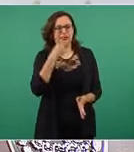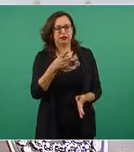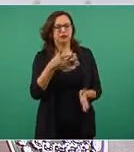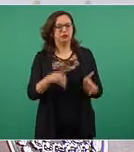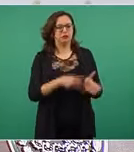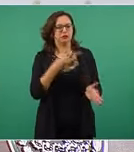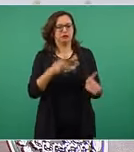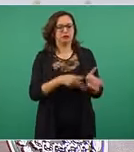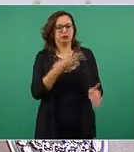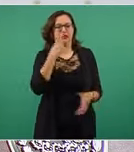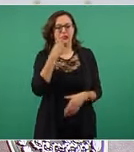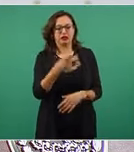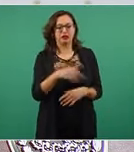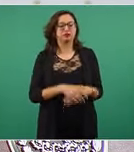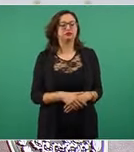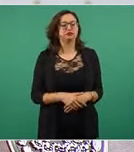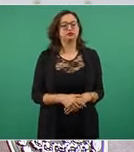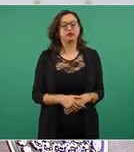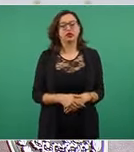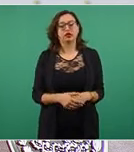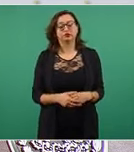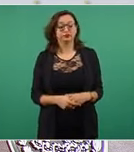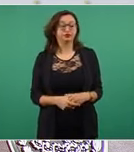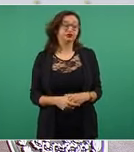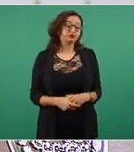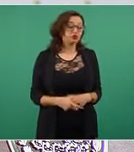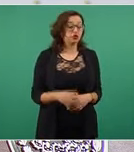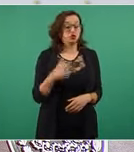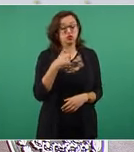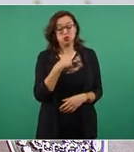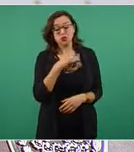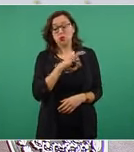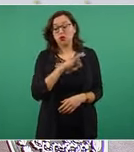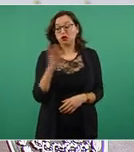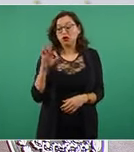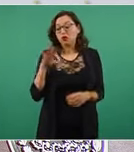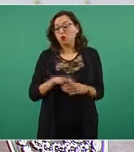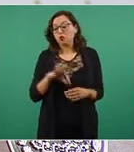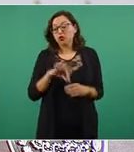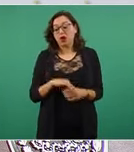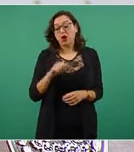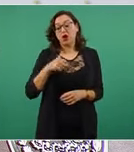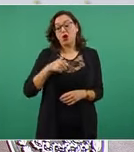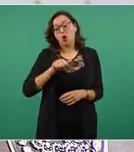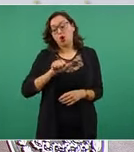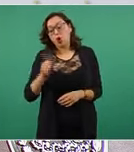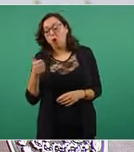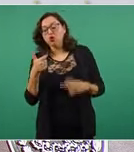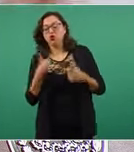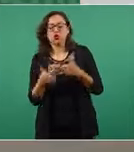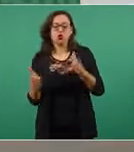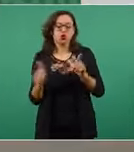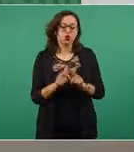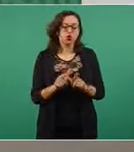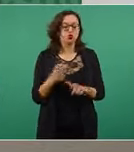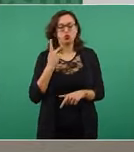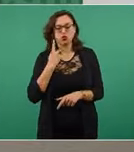a lo mejor votaría por otros, como diciendo, a lo mejor votaría por ustedes, pero por el